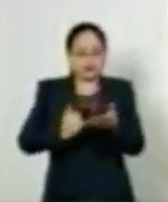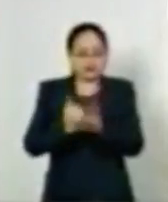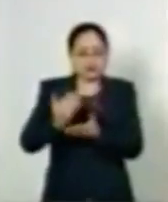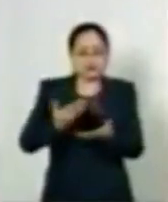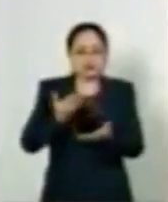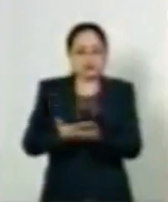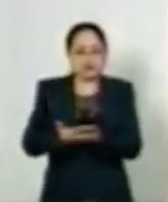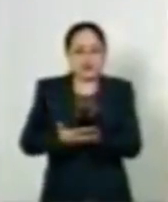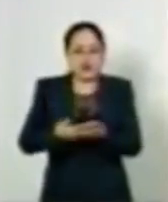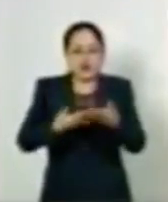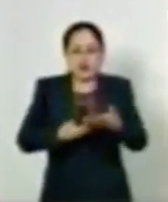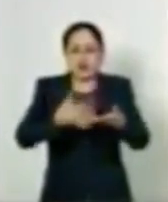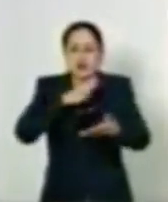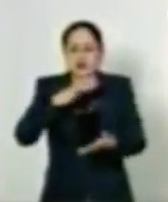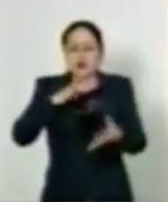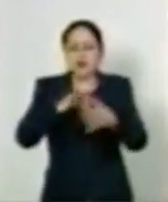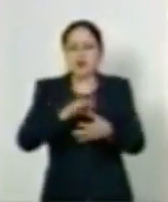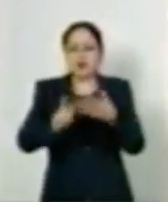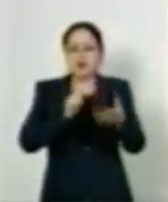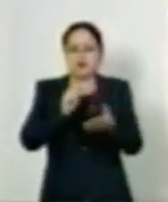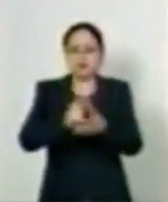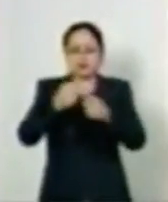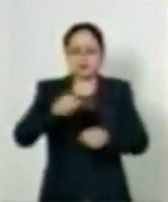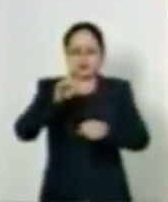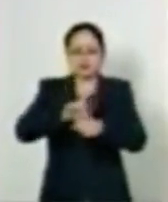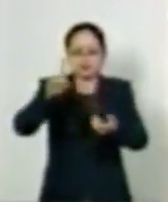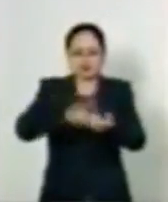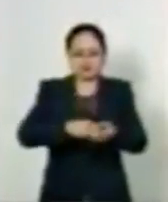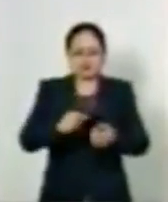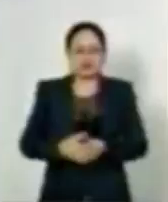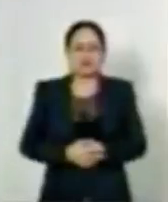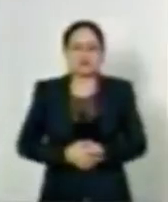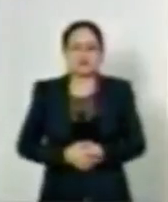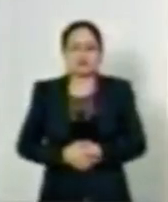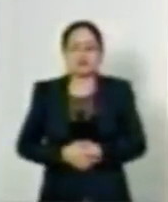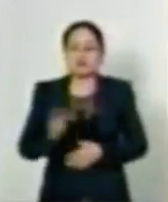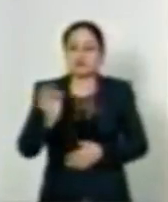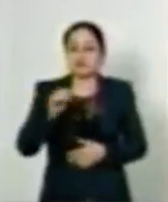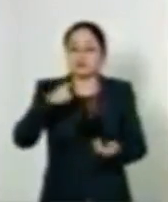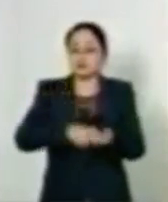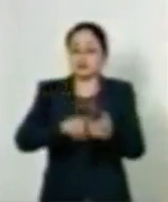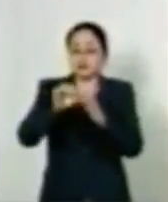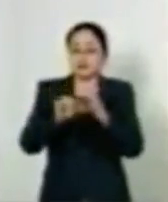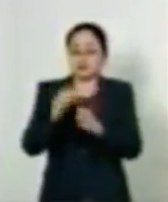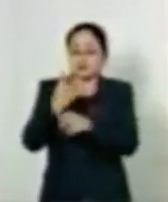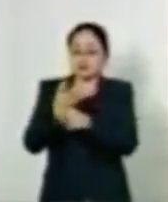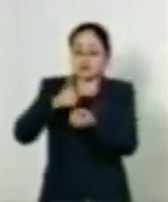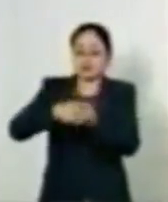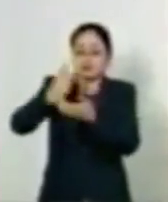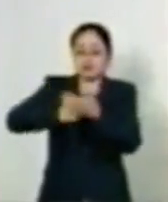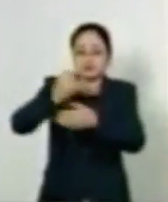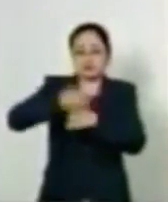dictamen por el que se expide la Ley de Seguridad Interior. En cuanto al artículo 4 del proyecto de